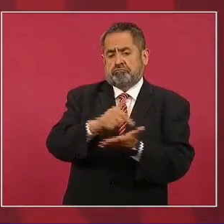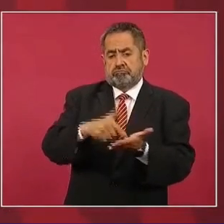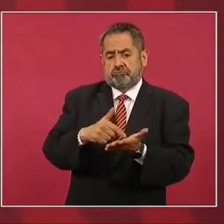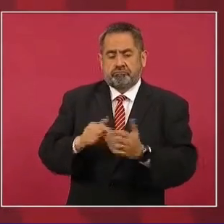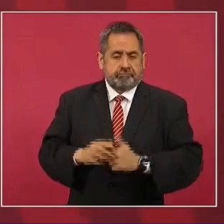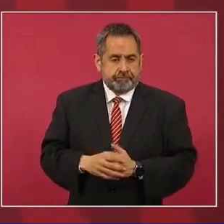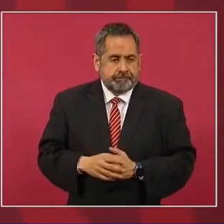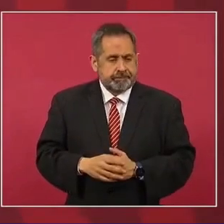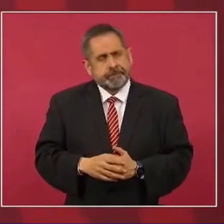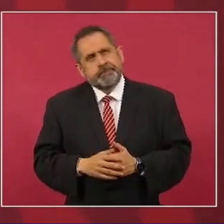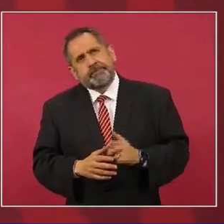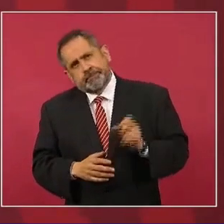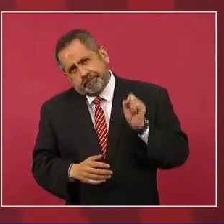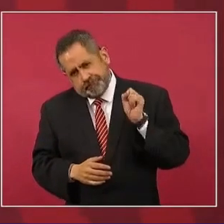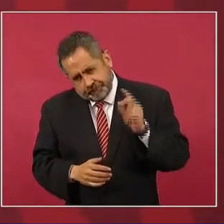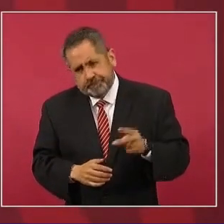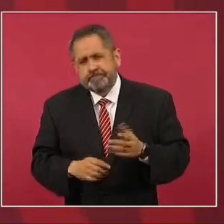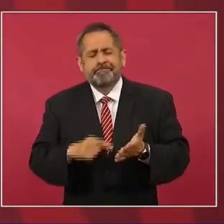Y yo digo, sí,